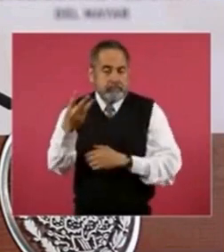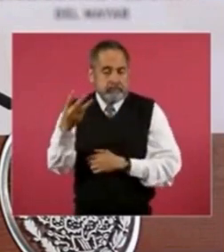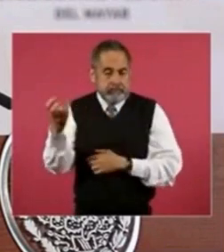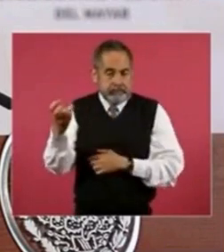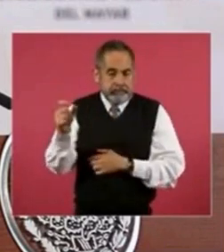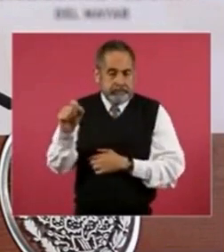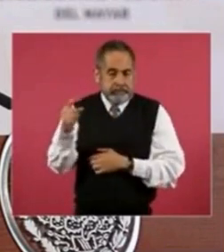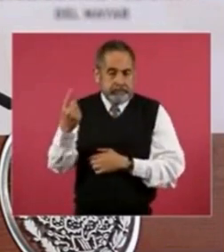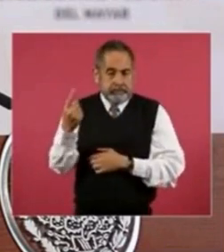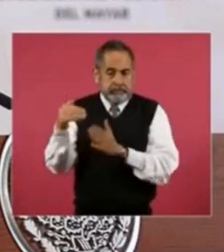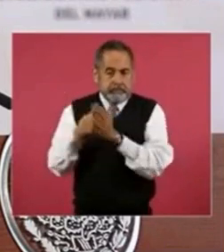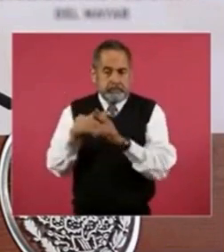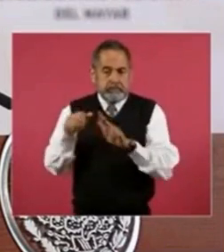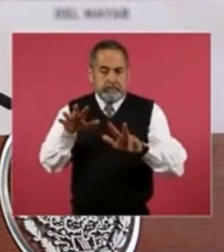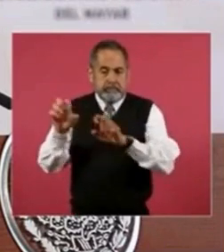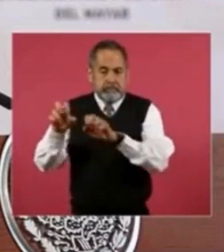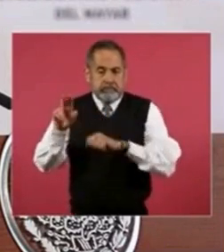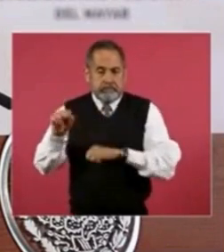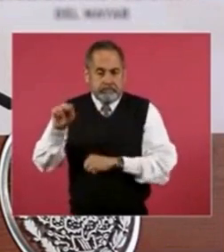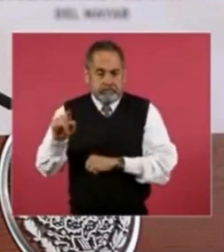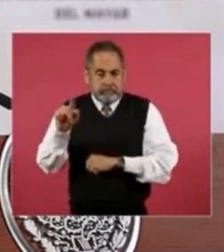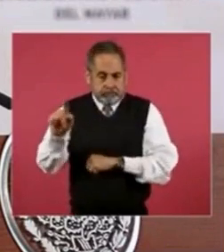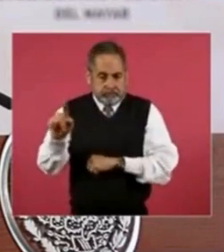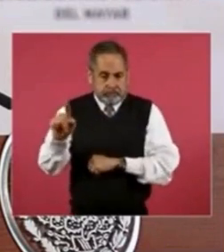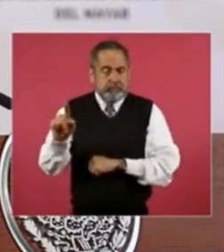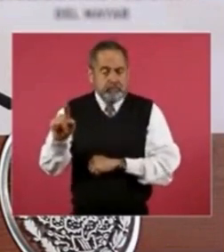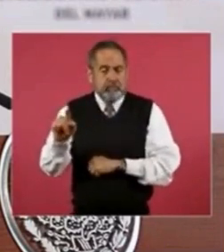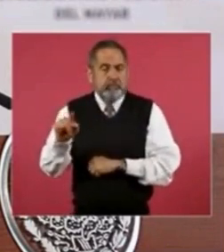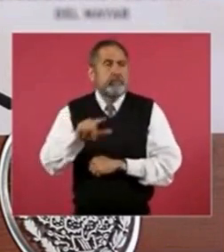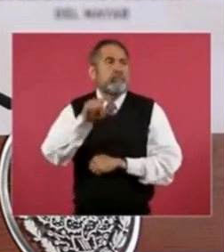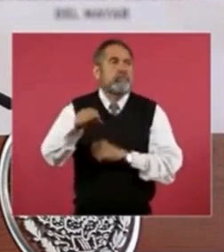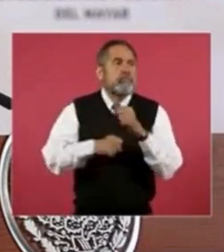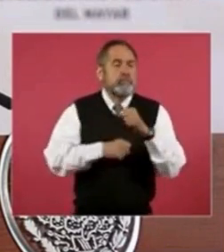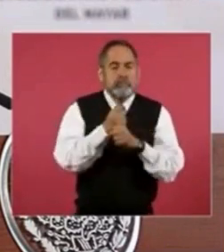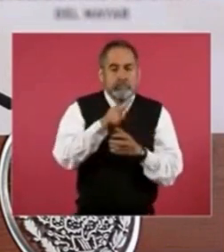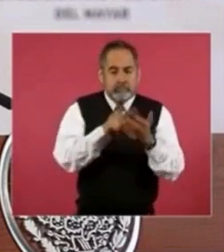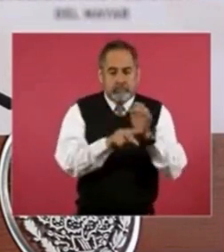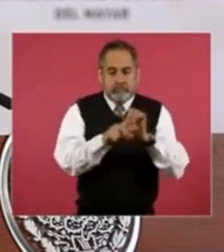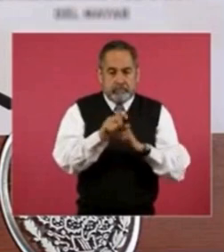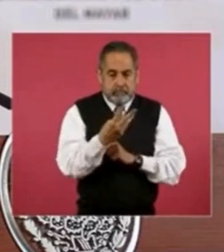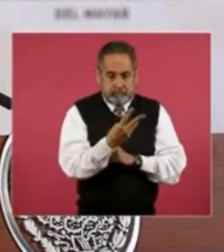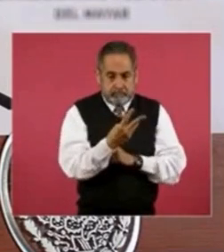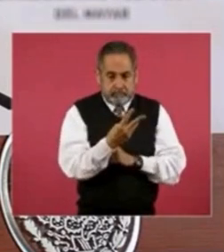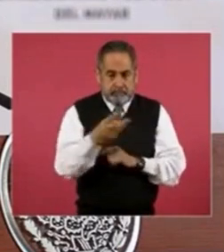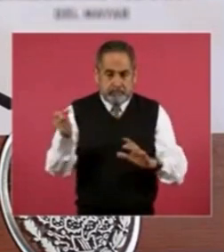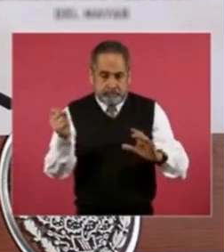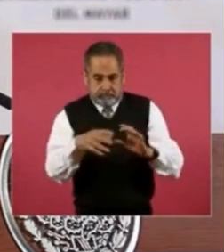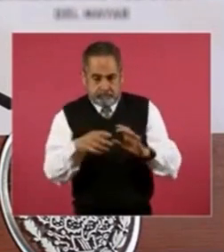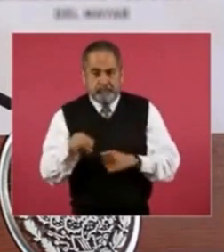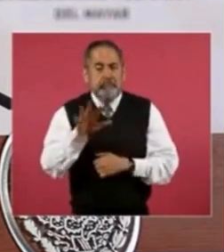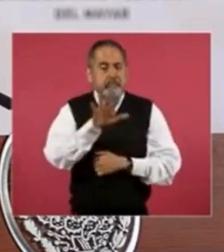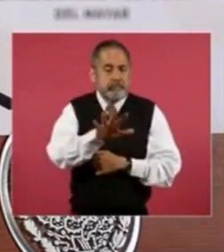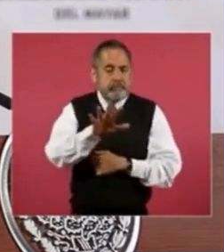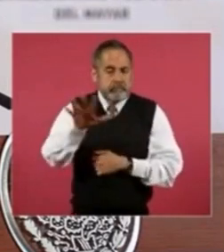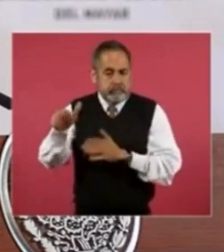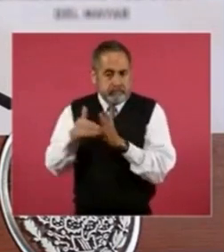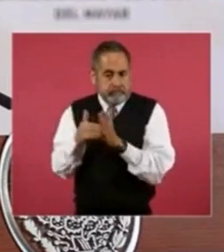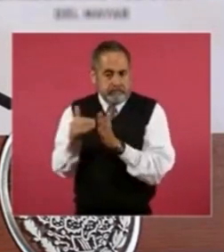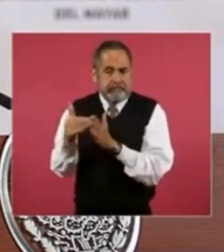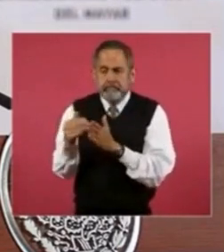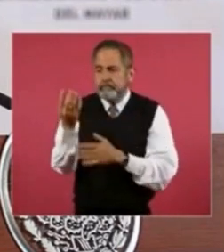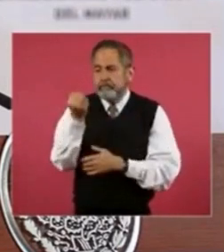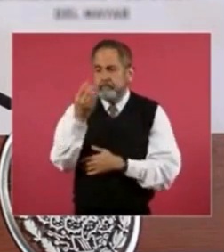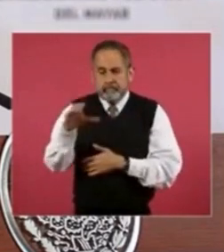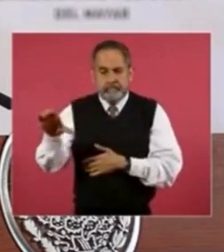actual y apoyar a la oposición López Obrador tras conocer estos datos ha anunciado dos acciones inmediatas en